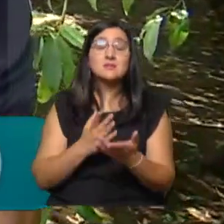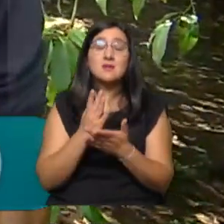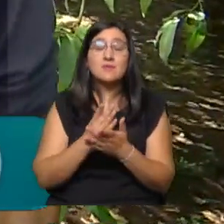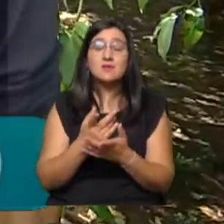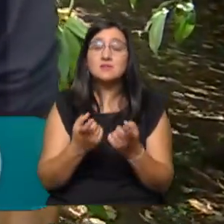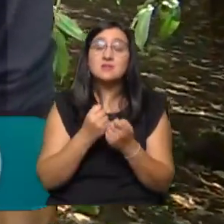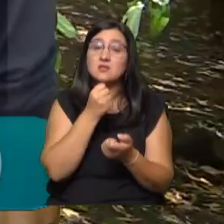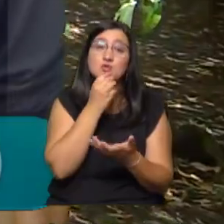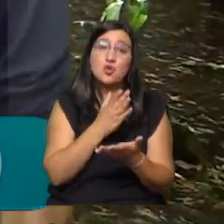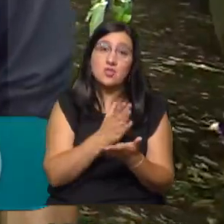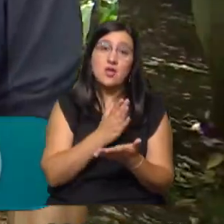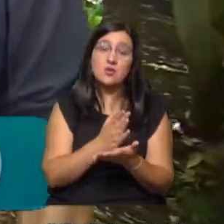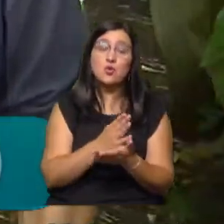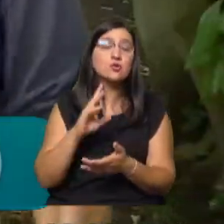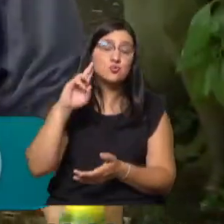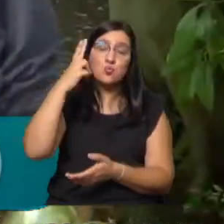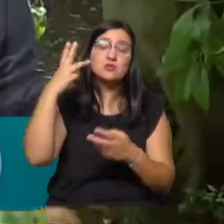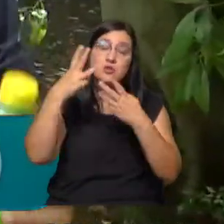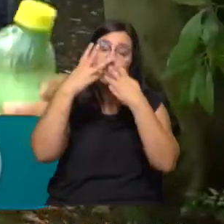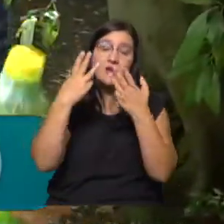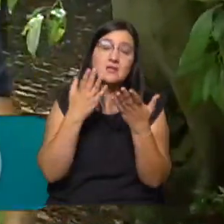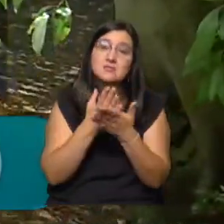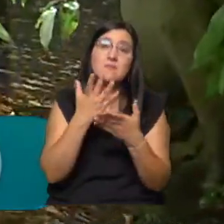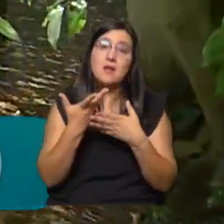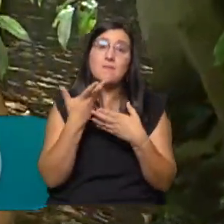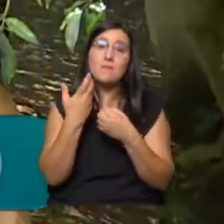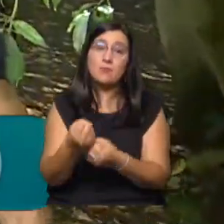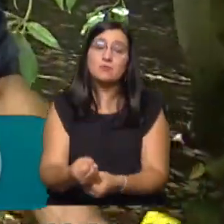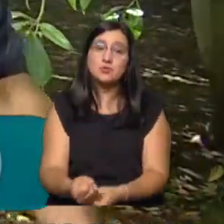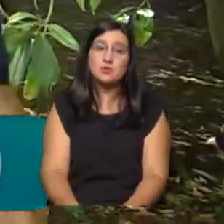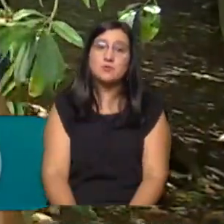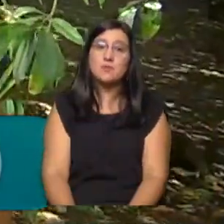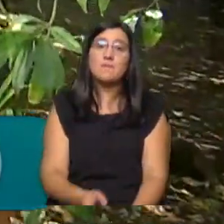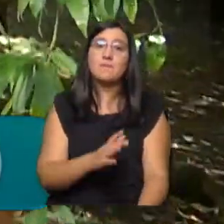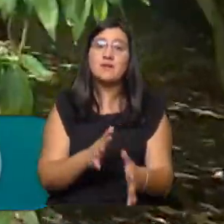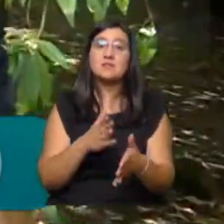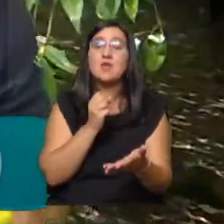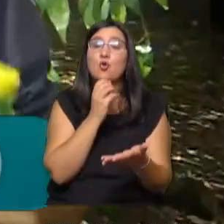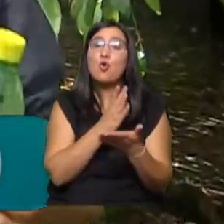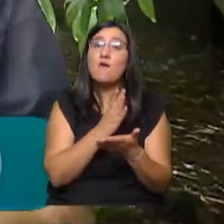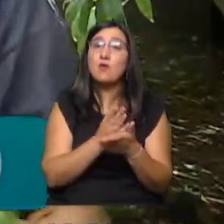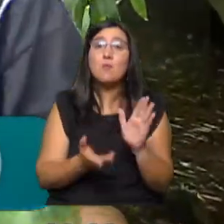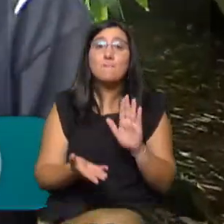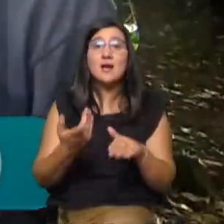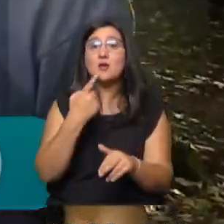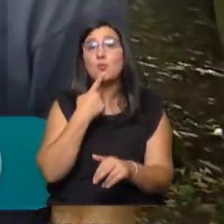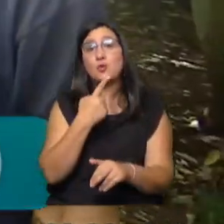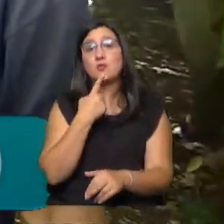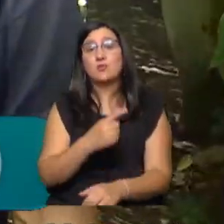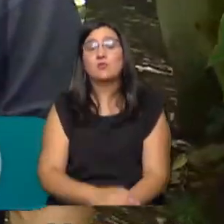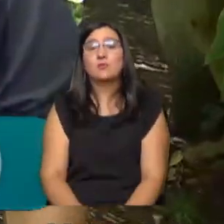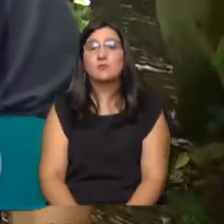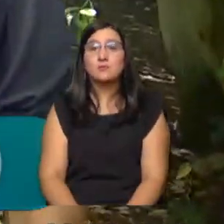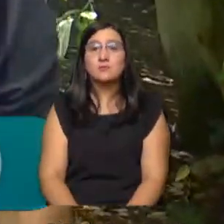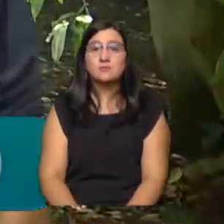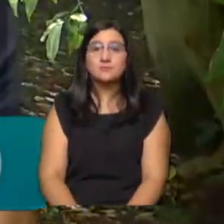dispuestos. Bien, vamos. Los uruguayos siempre me parece que colaboramos más que la parte política. Estamos primero que